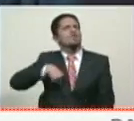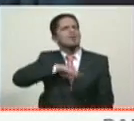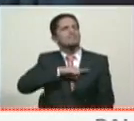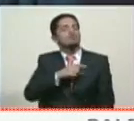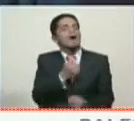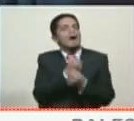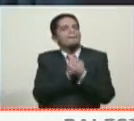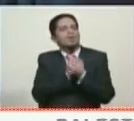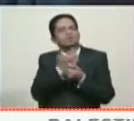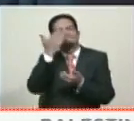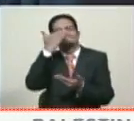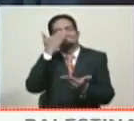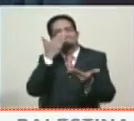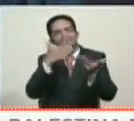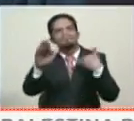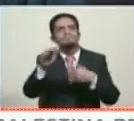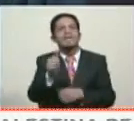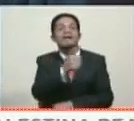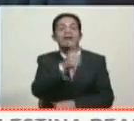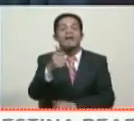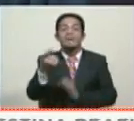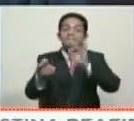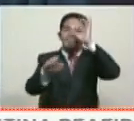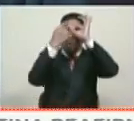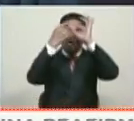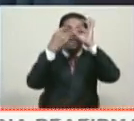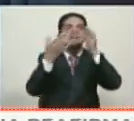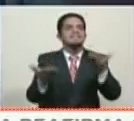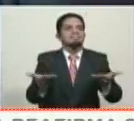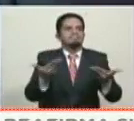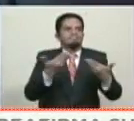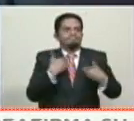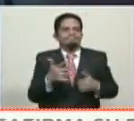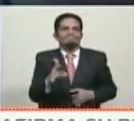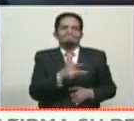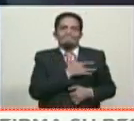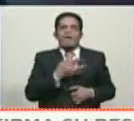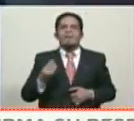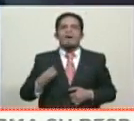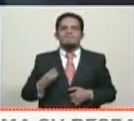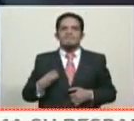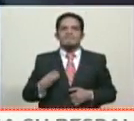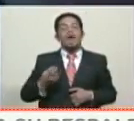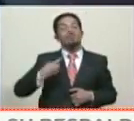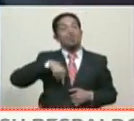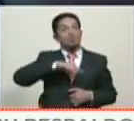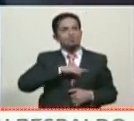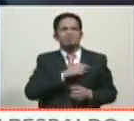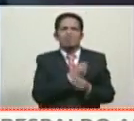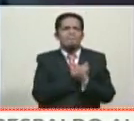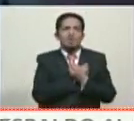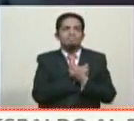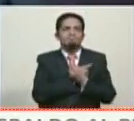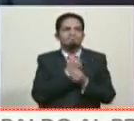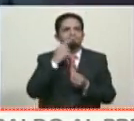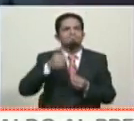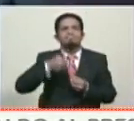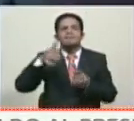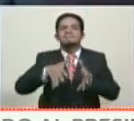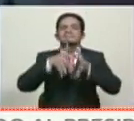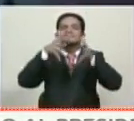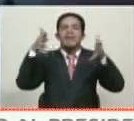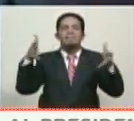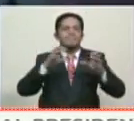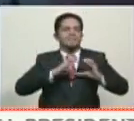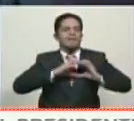historia. Cada memoria nos marcará la vida entera. Lo nuestro es un amor más grande que el amor.